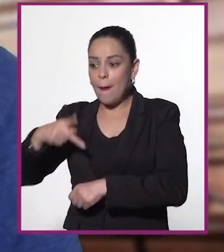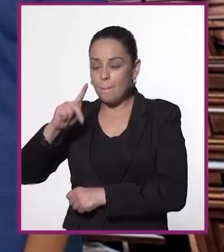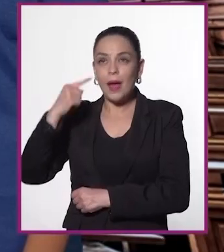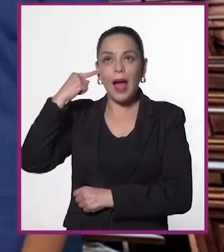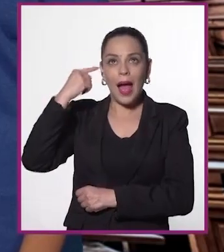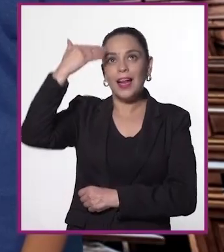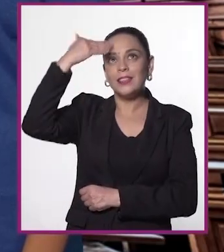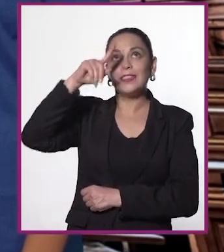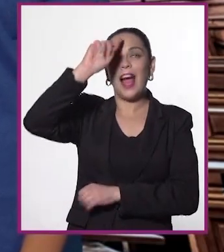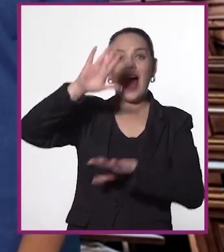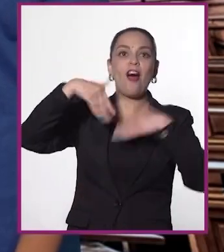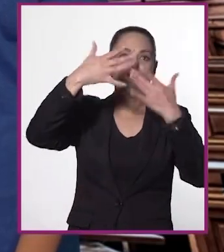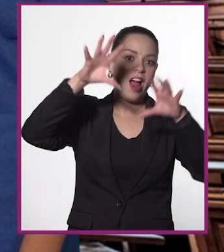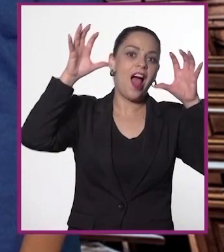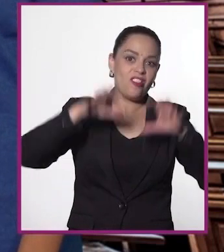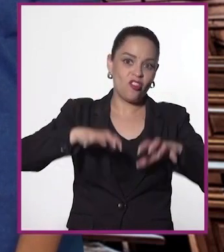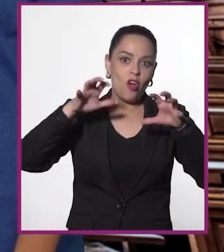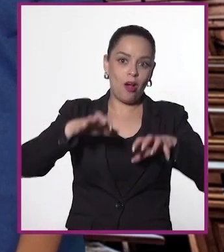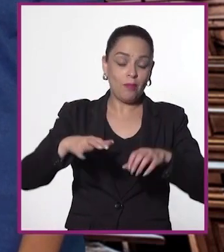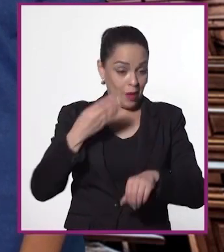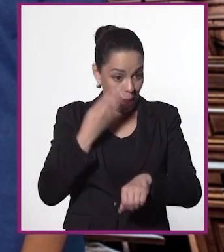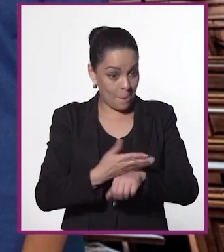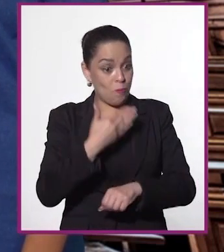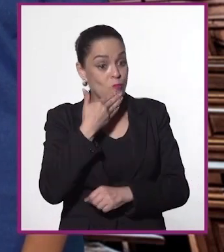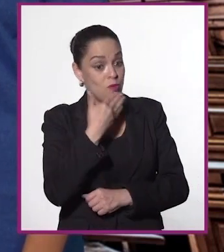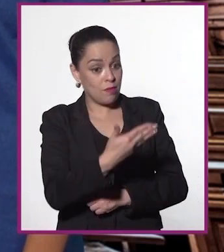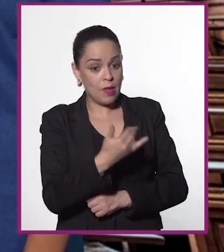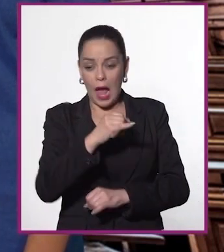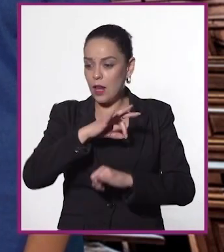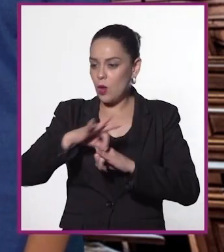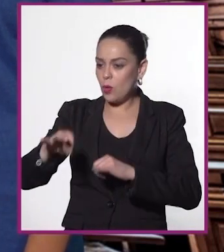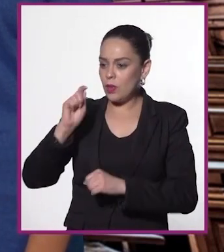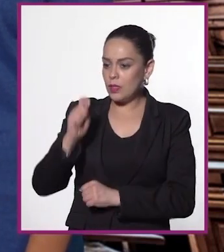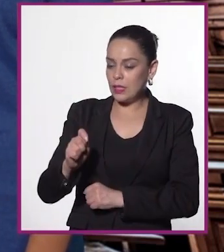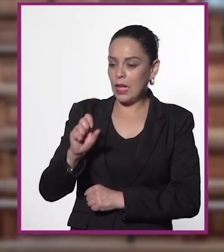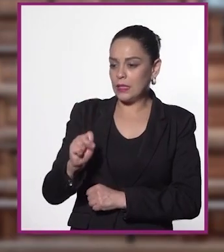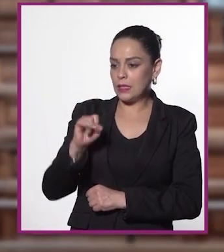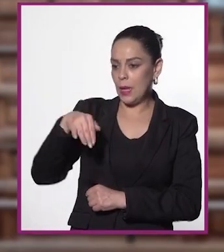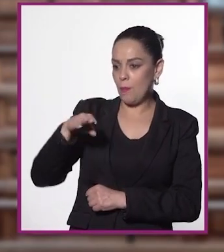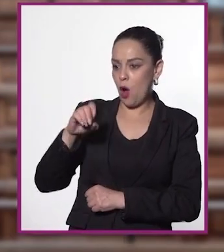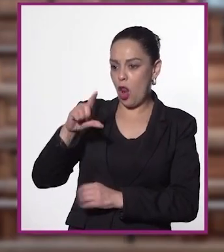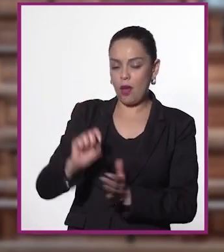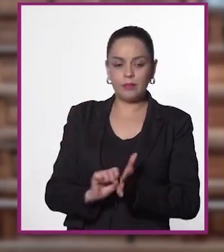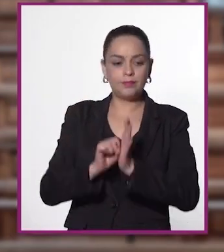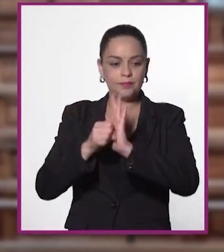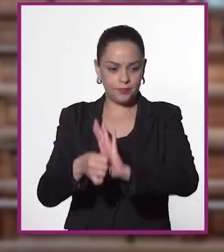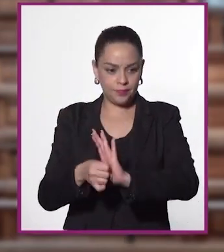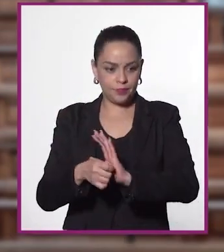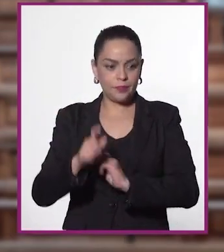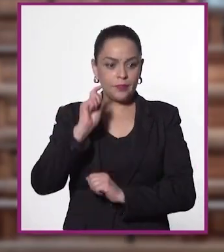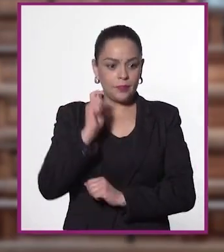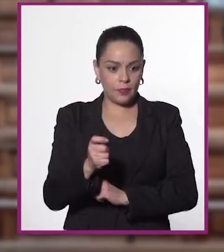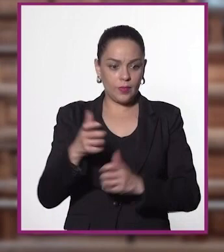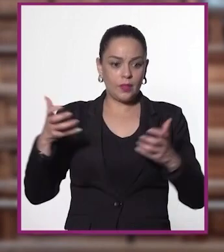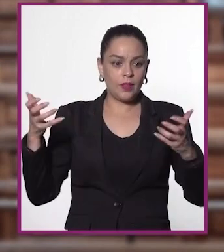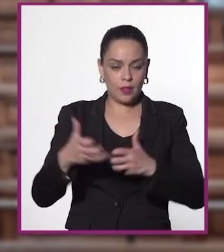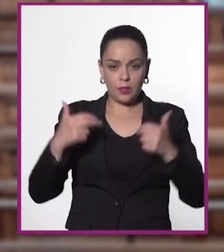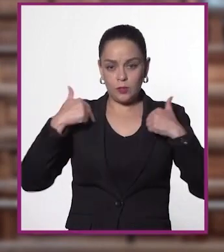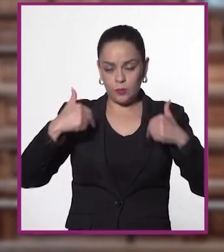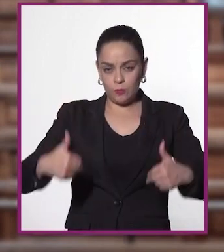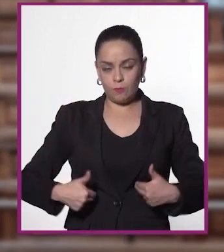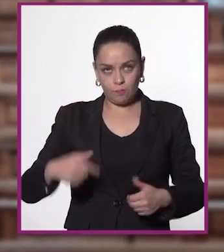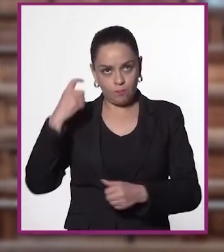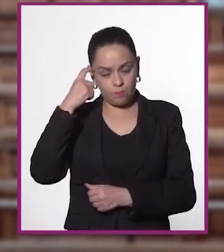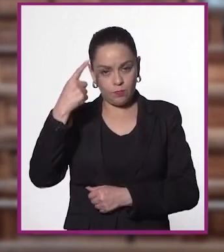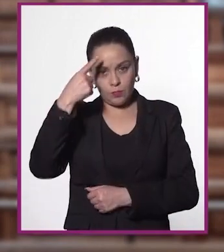lloviendo. Magnífico, señorita. Y finalmente tenemos los símbolos, que son convenciones creadas por los seres humanos